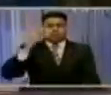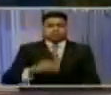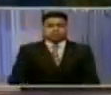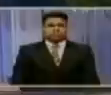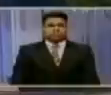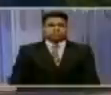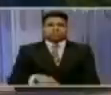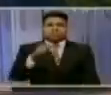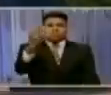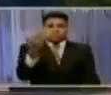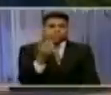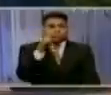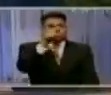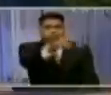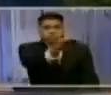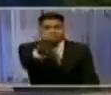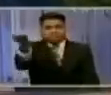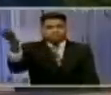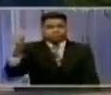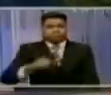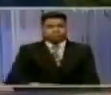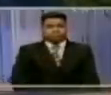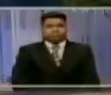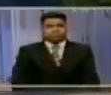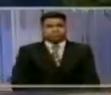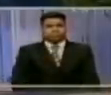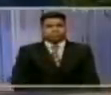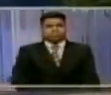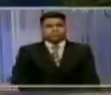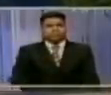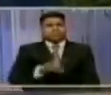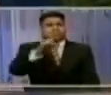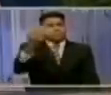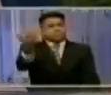Viene de ustedes. Además viene